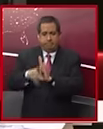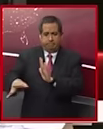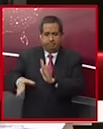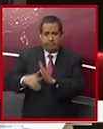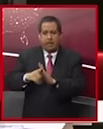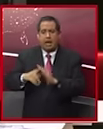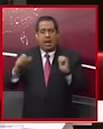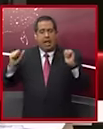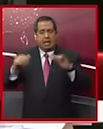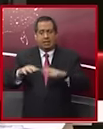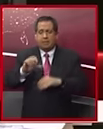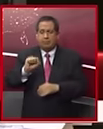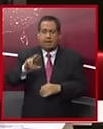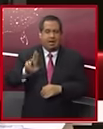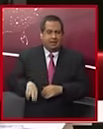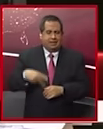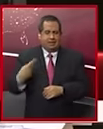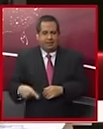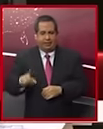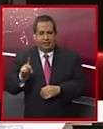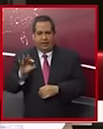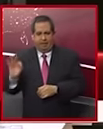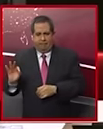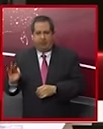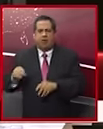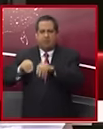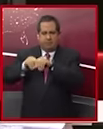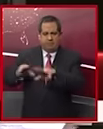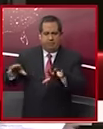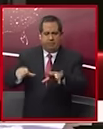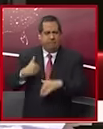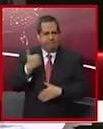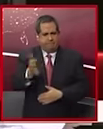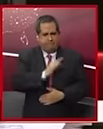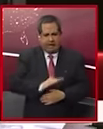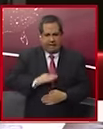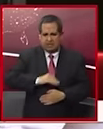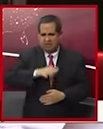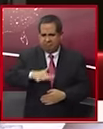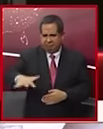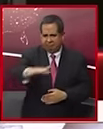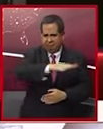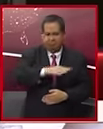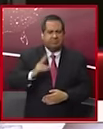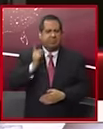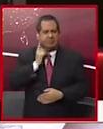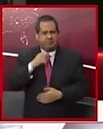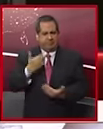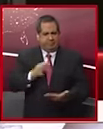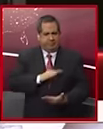de la Asamblea Constituyente de la Ciudad de México. Felicidades, señores diputados,